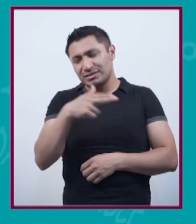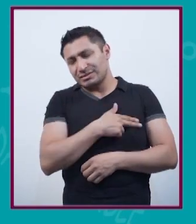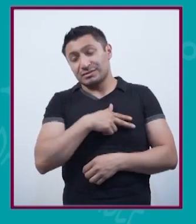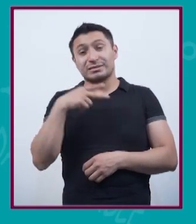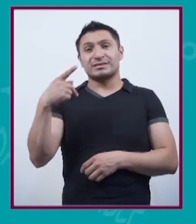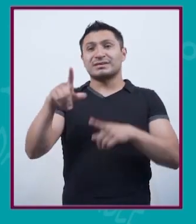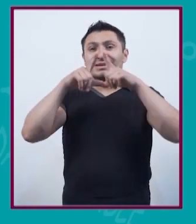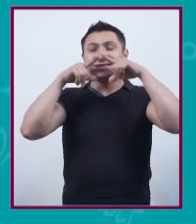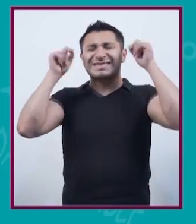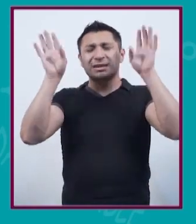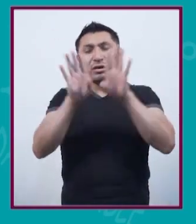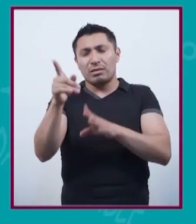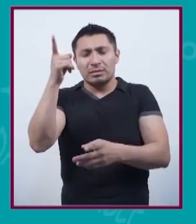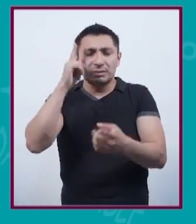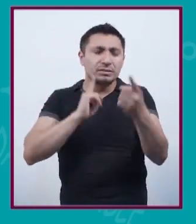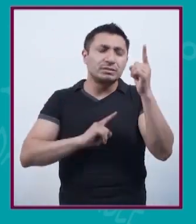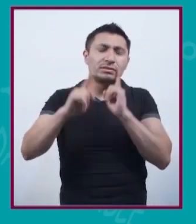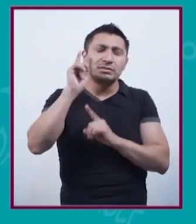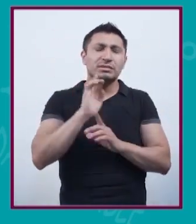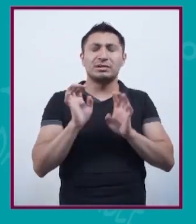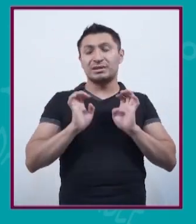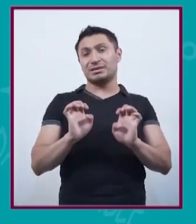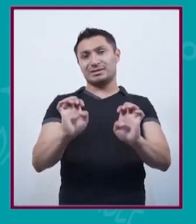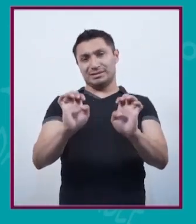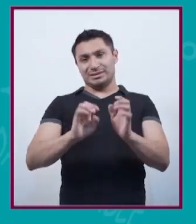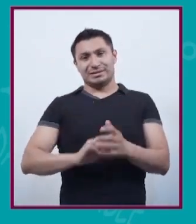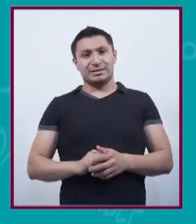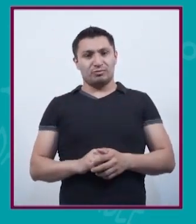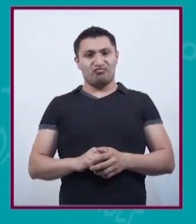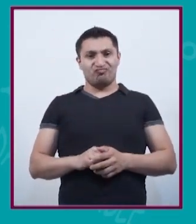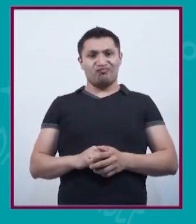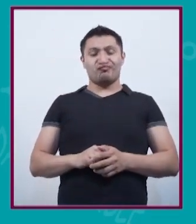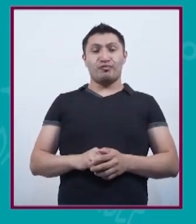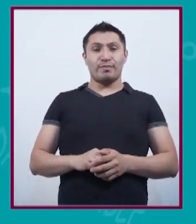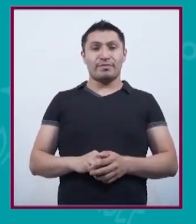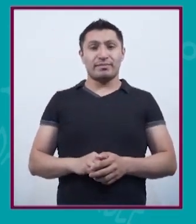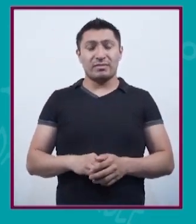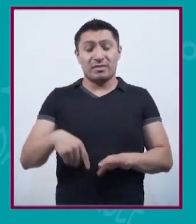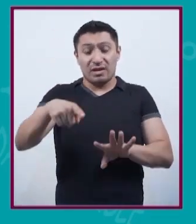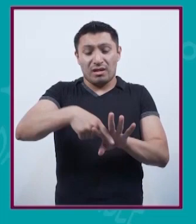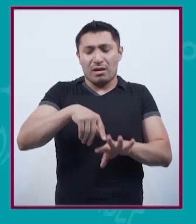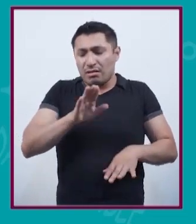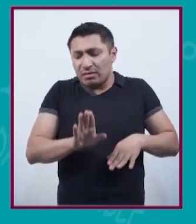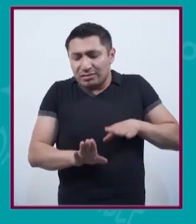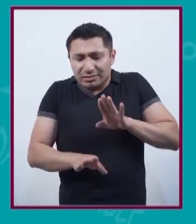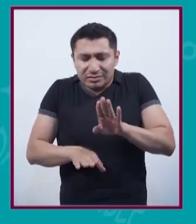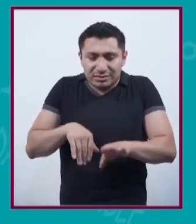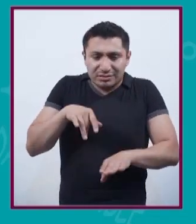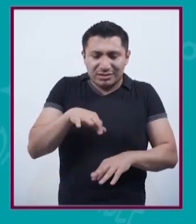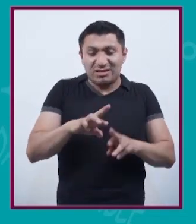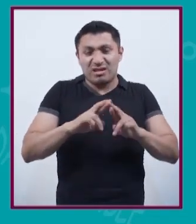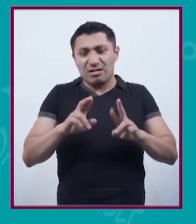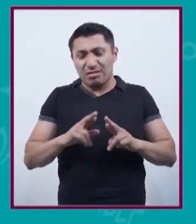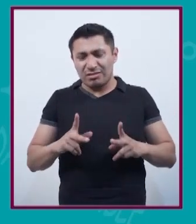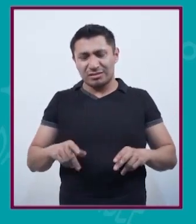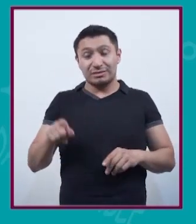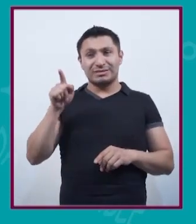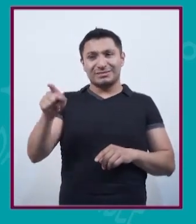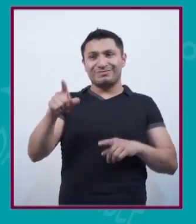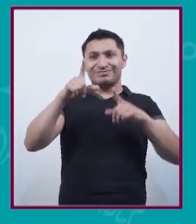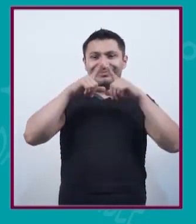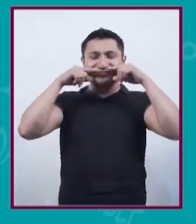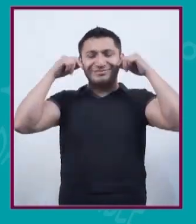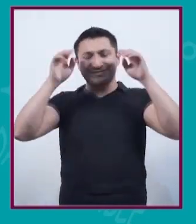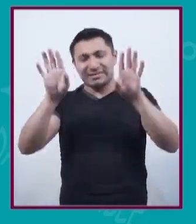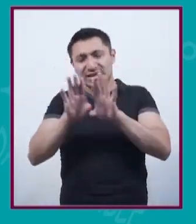un inmenso joyel. La maestra era alegre, pobre mujer herida. Su sonrisa fue un modo de llorar con